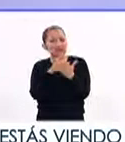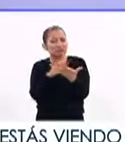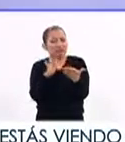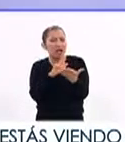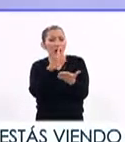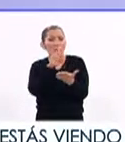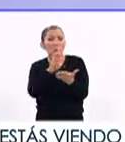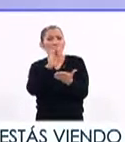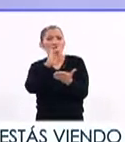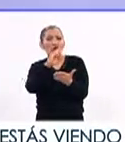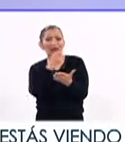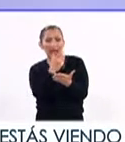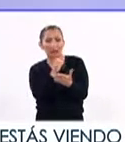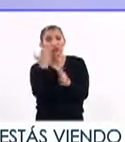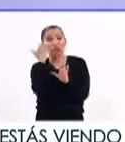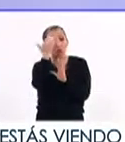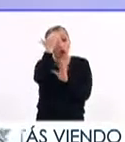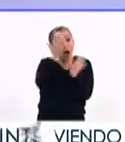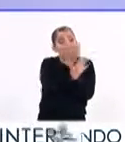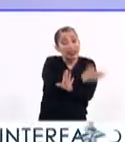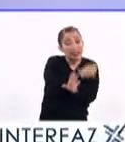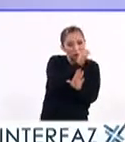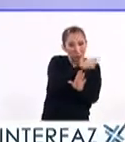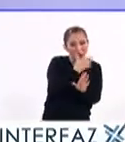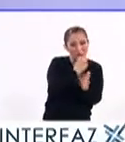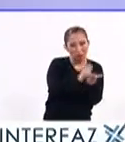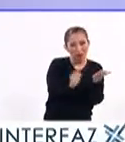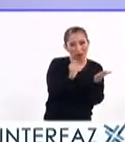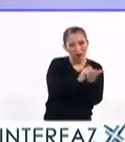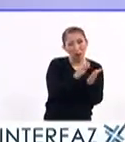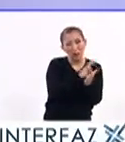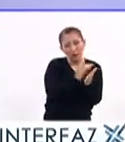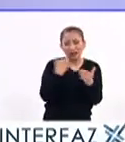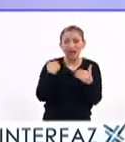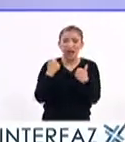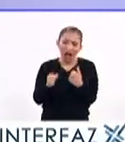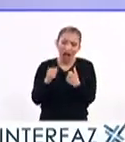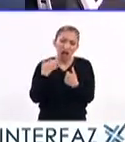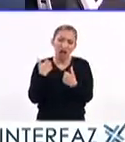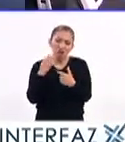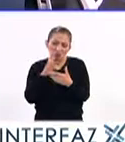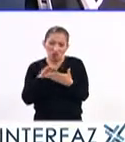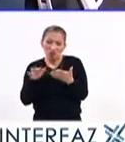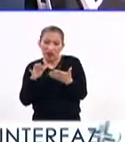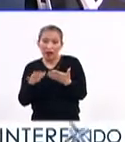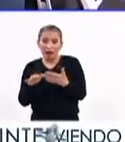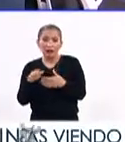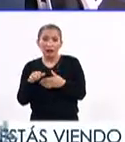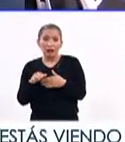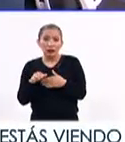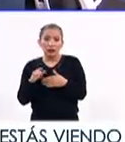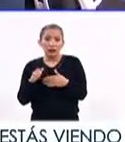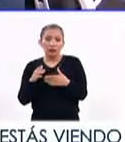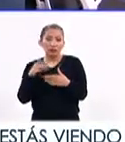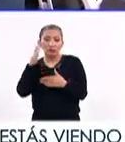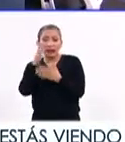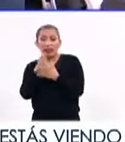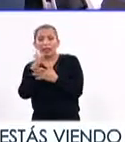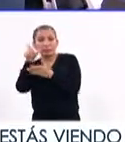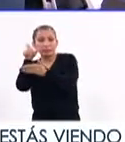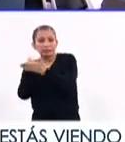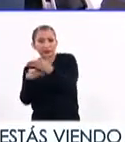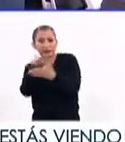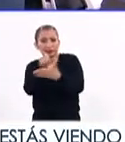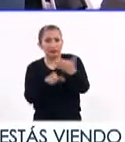si tienes más elementos sobre Borges, pues como que los puedes masticar mejor, aprovechar, incluso ir a alguno de los